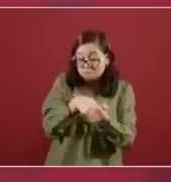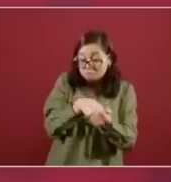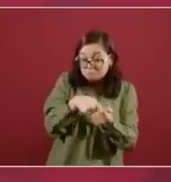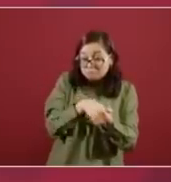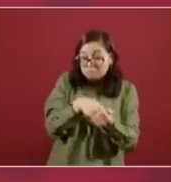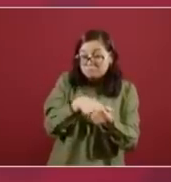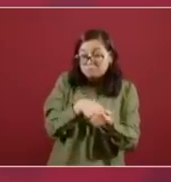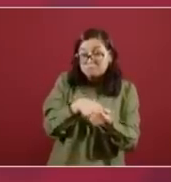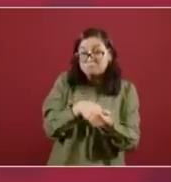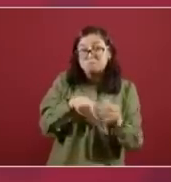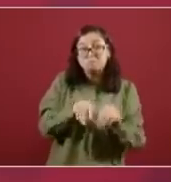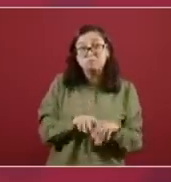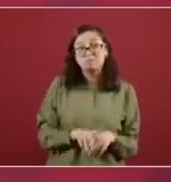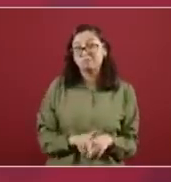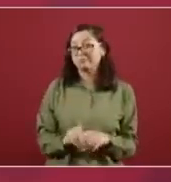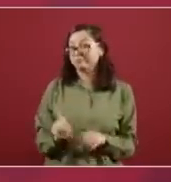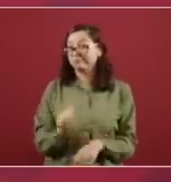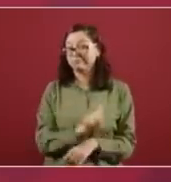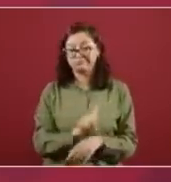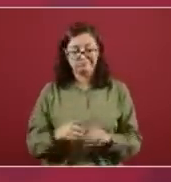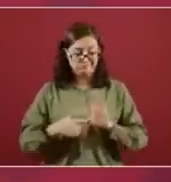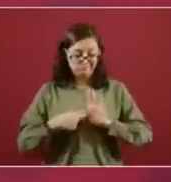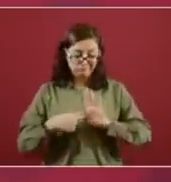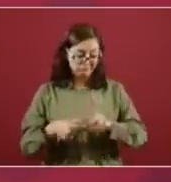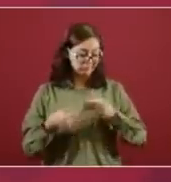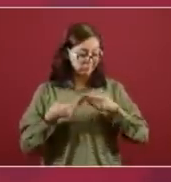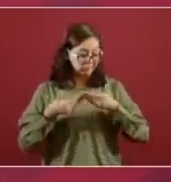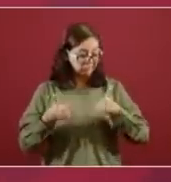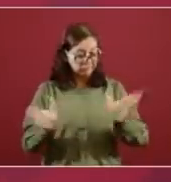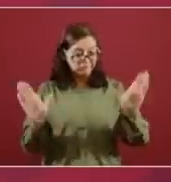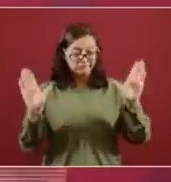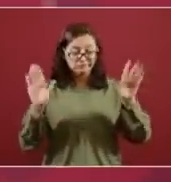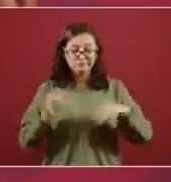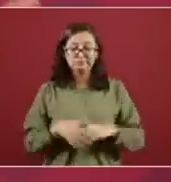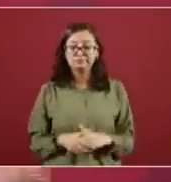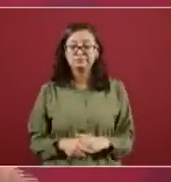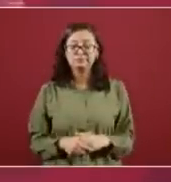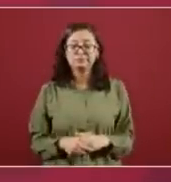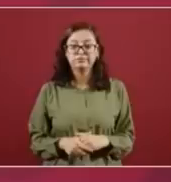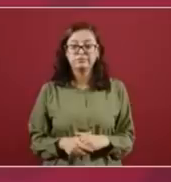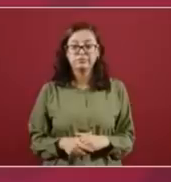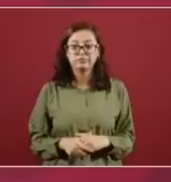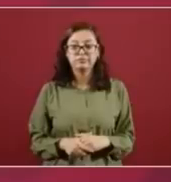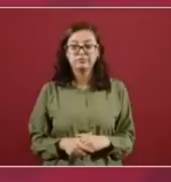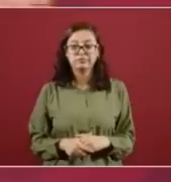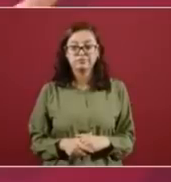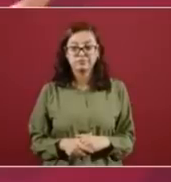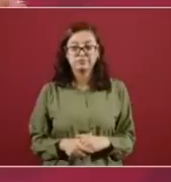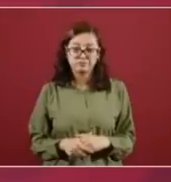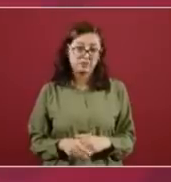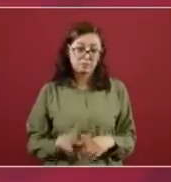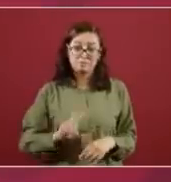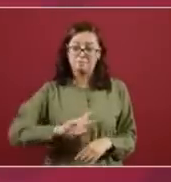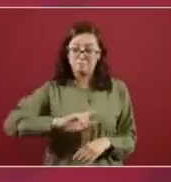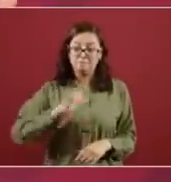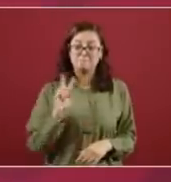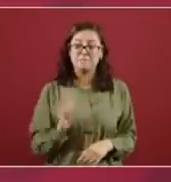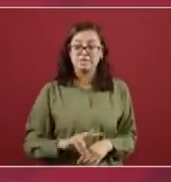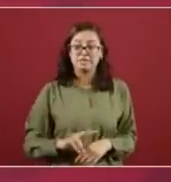y todo ese pasado qué se ponga